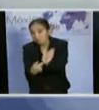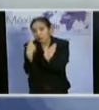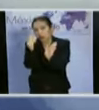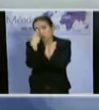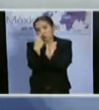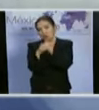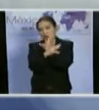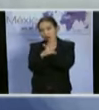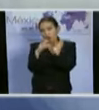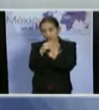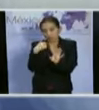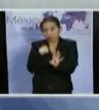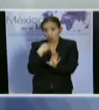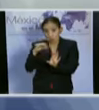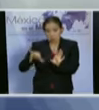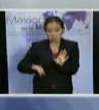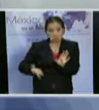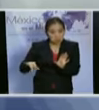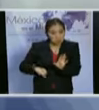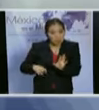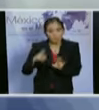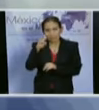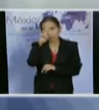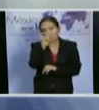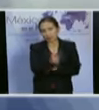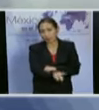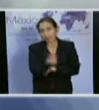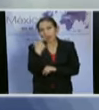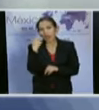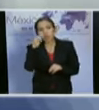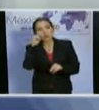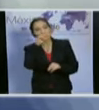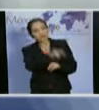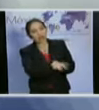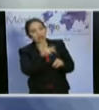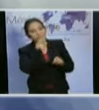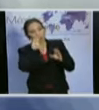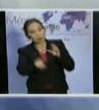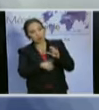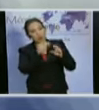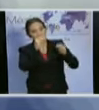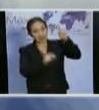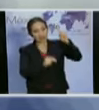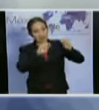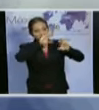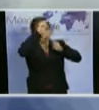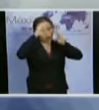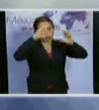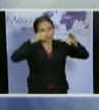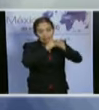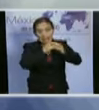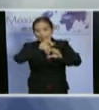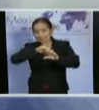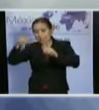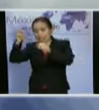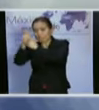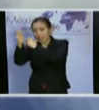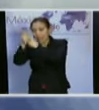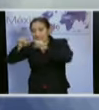una cuestión que a mi juicio es interesante porque efectivamente aborda los niveles globales y los niveles nacionales y es